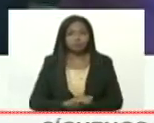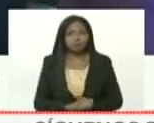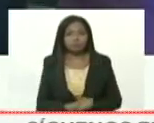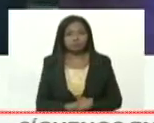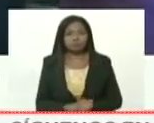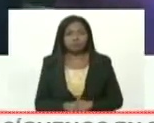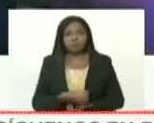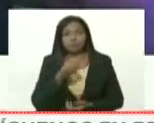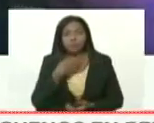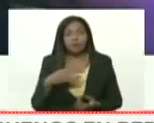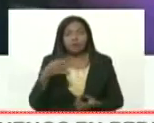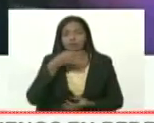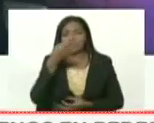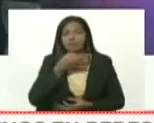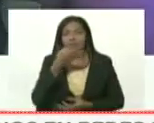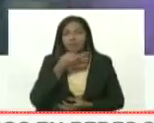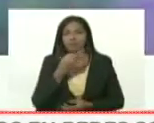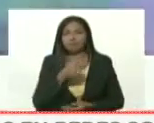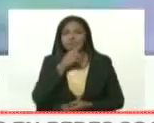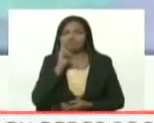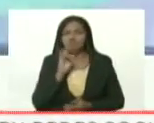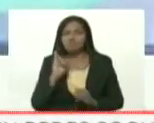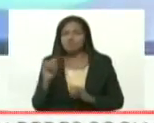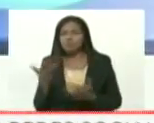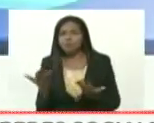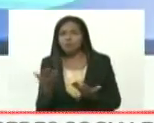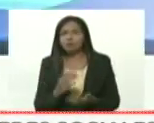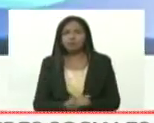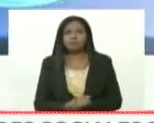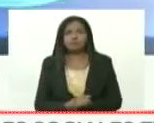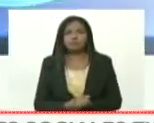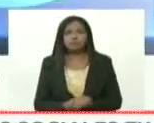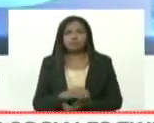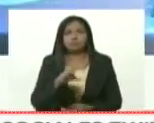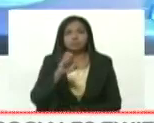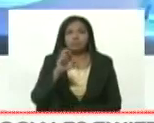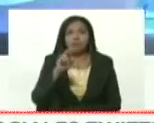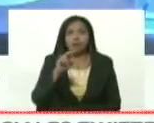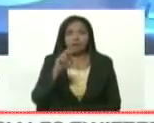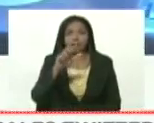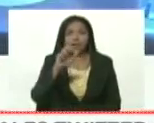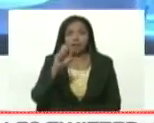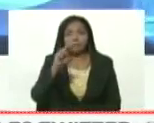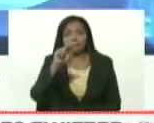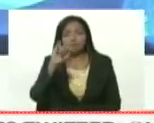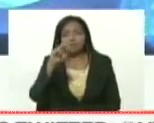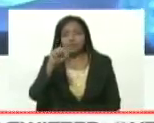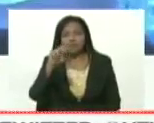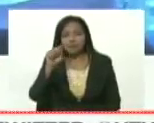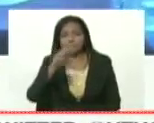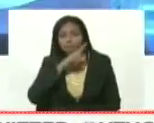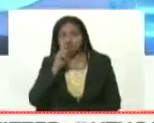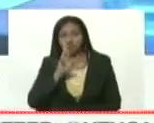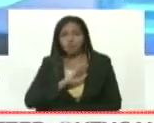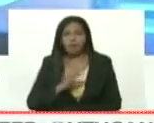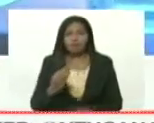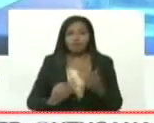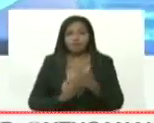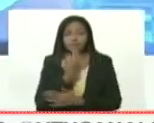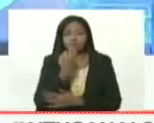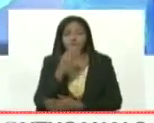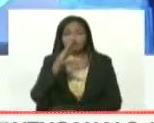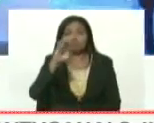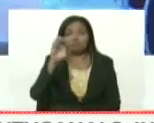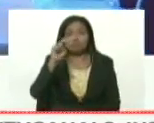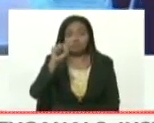Bien, muy buenas tardes. ¿Tú te llamas? Carlelines Gavidia. Carlelines Gavidia. Sí. Bien, vengo de la Fundación CENDIT,